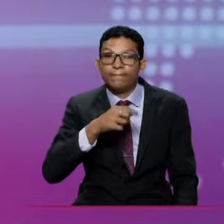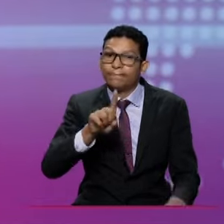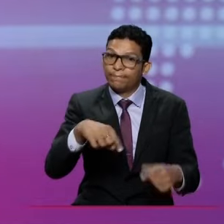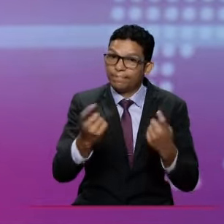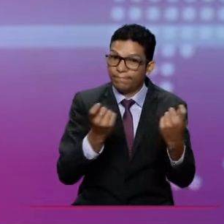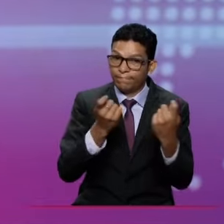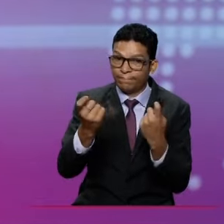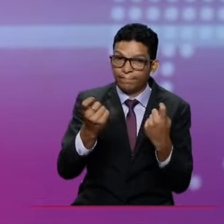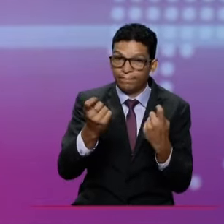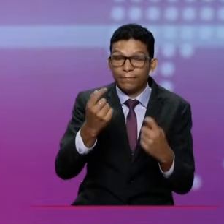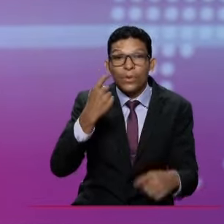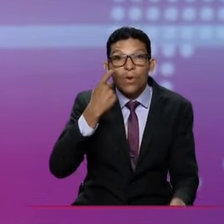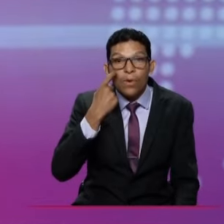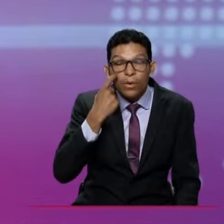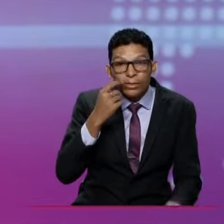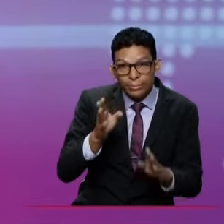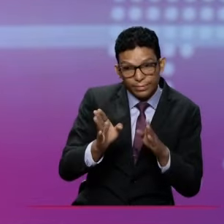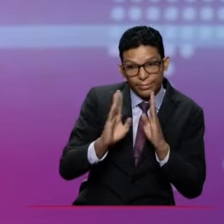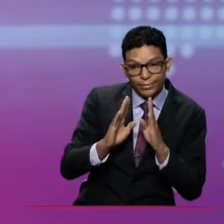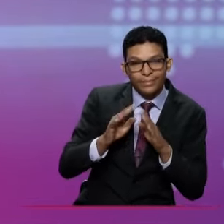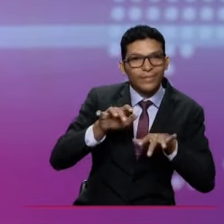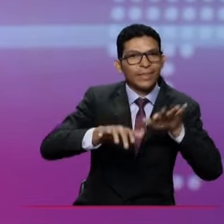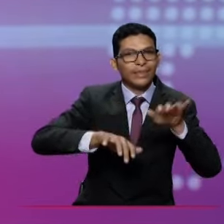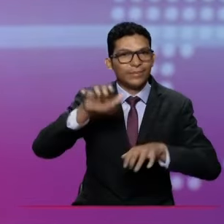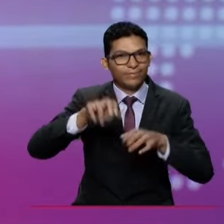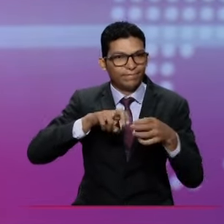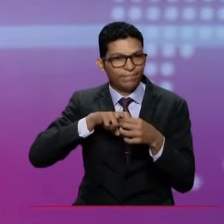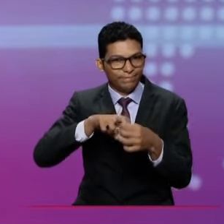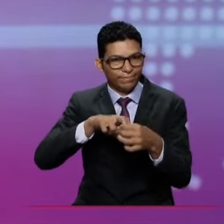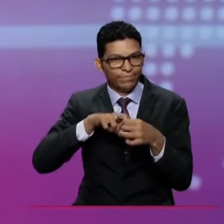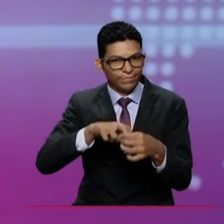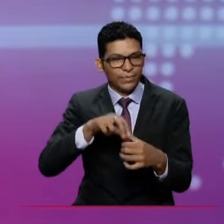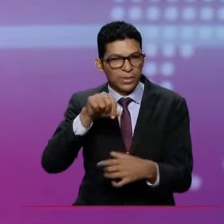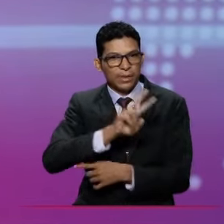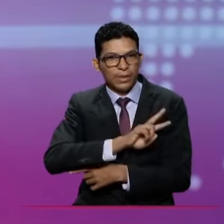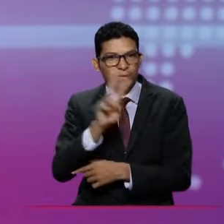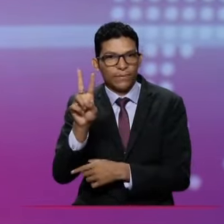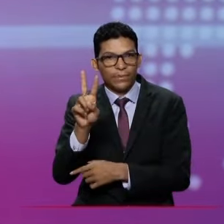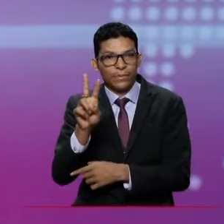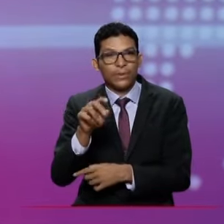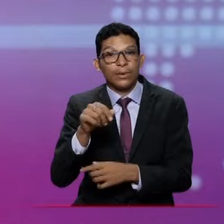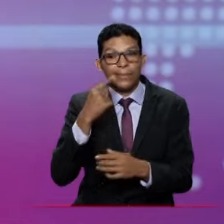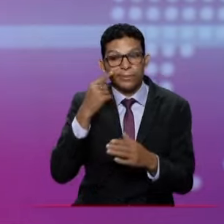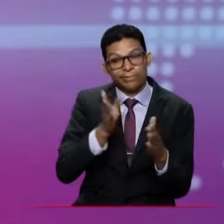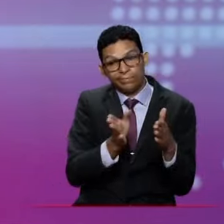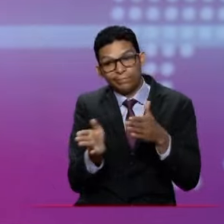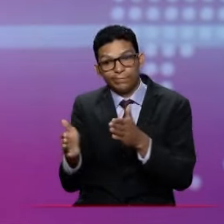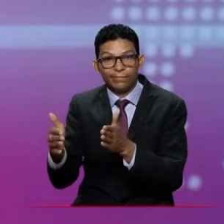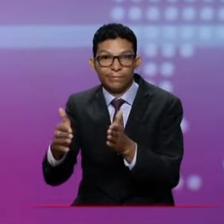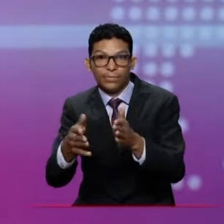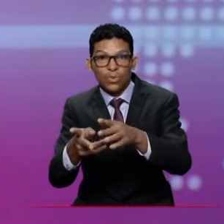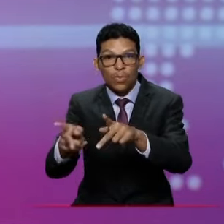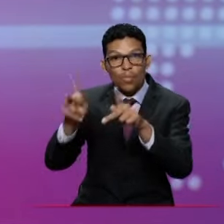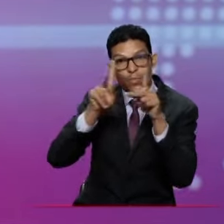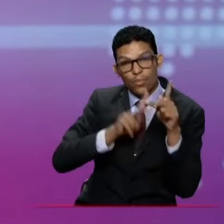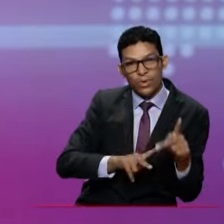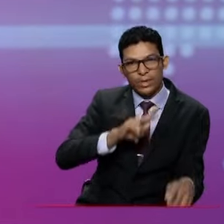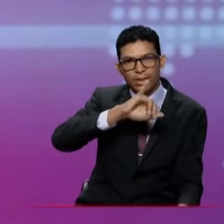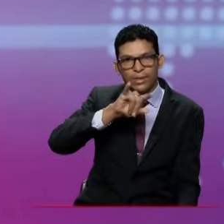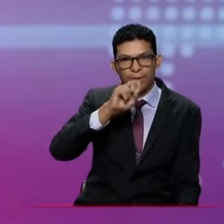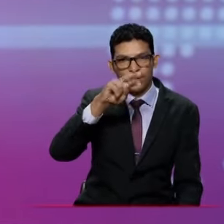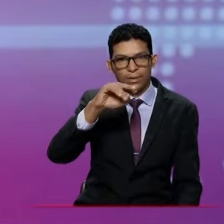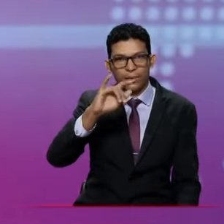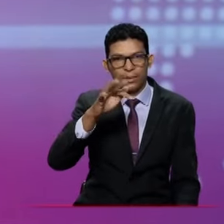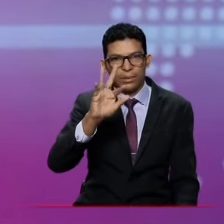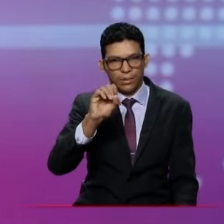Presten atención porque la Secretaría de Movilidad del Valle del Cauca anunció la implementación de desvíos en una parte del puente de Juanchito. Esto con el